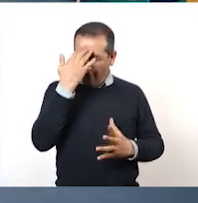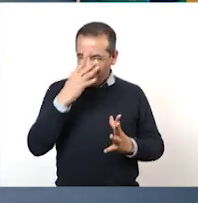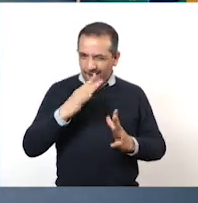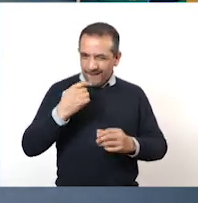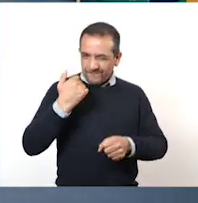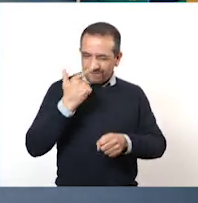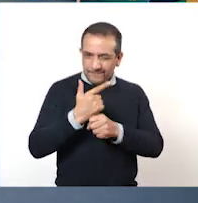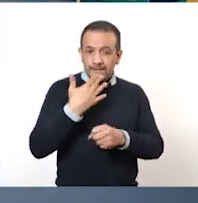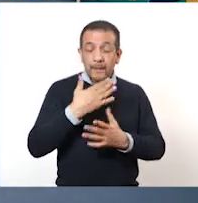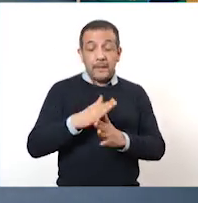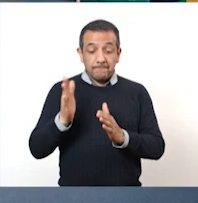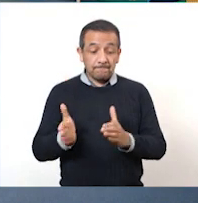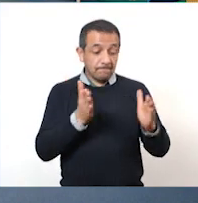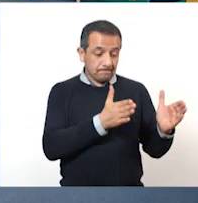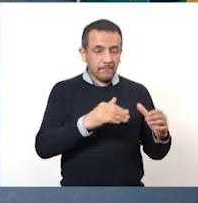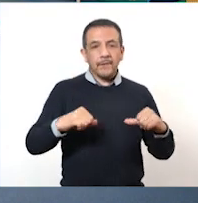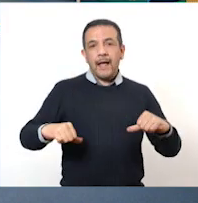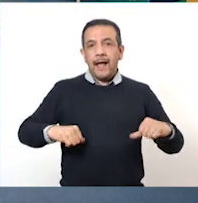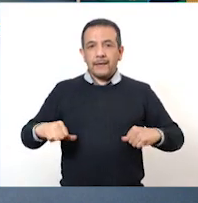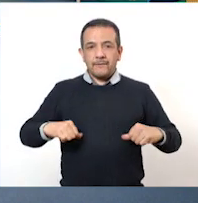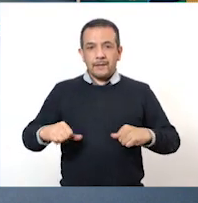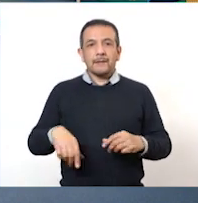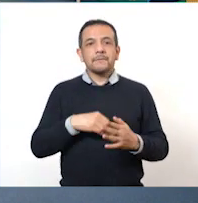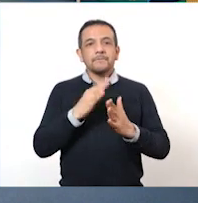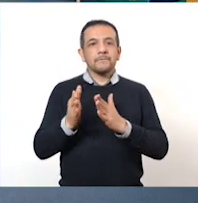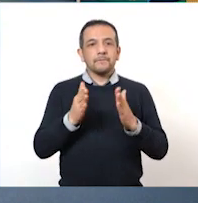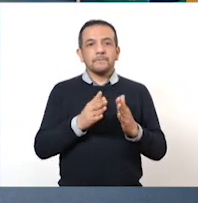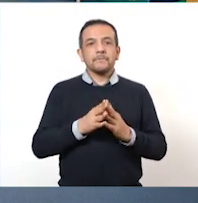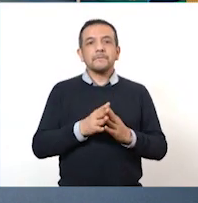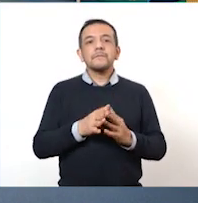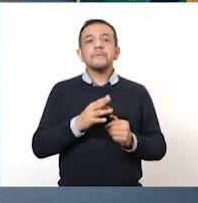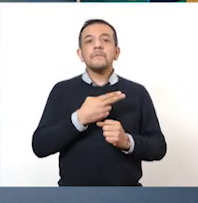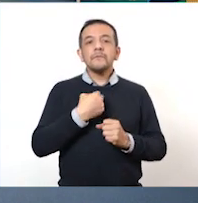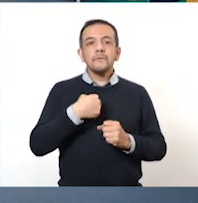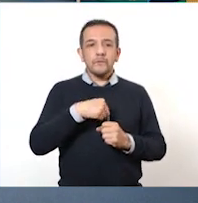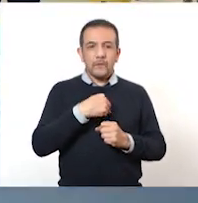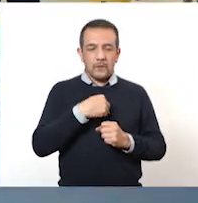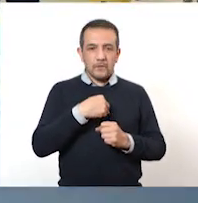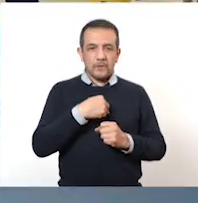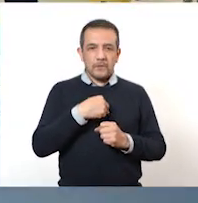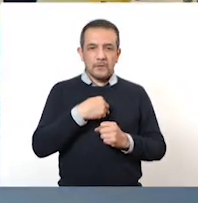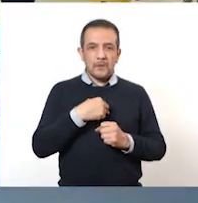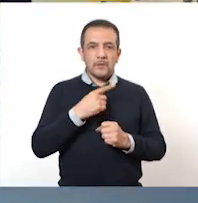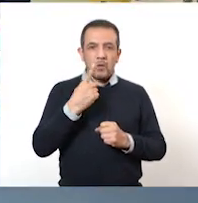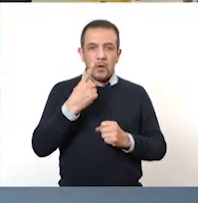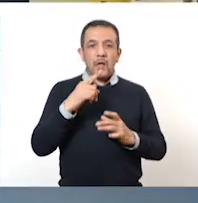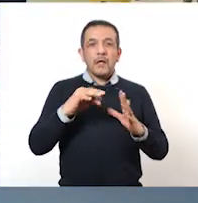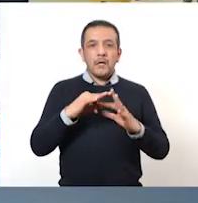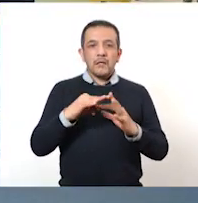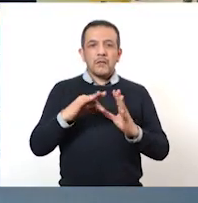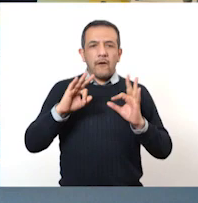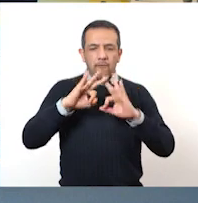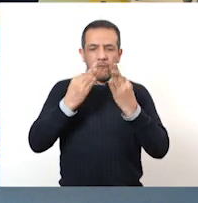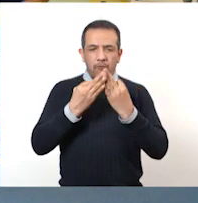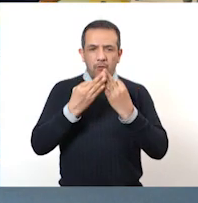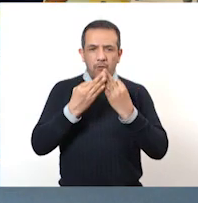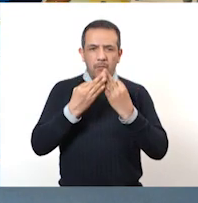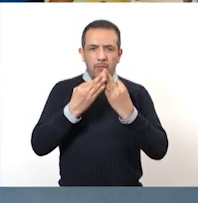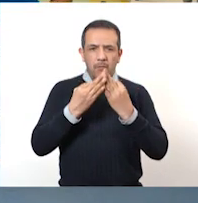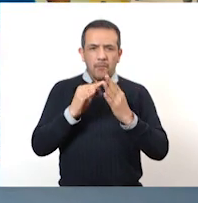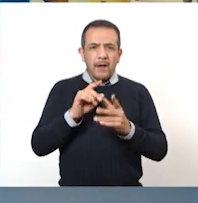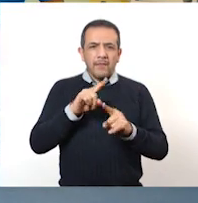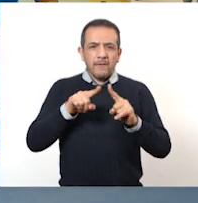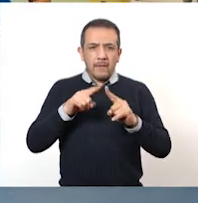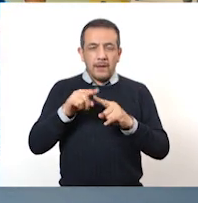Ya encontré el detalle. Muy bien. Pues, siguiente actividad. Vamos a realizar haciendo una postura diferente. Colocaremos